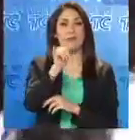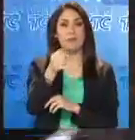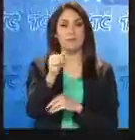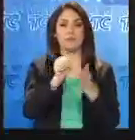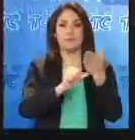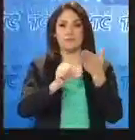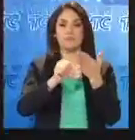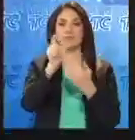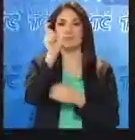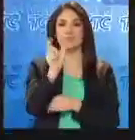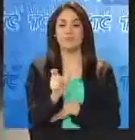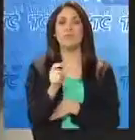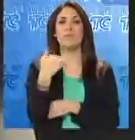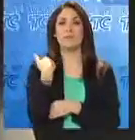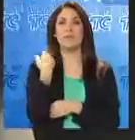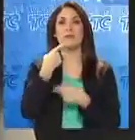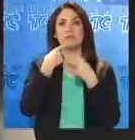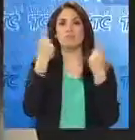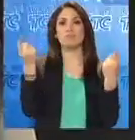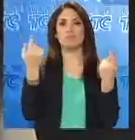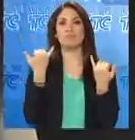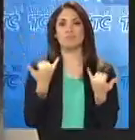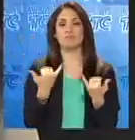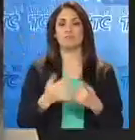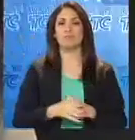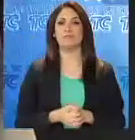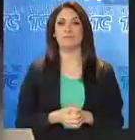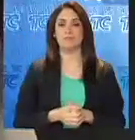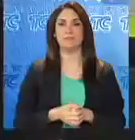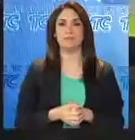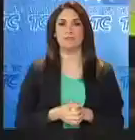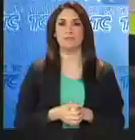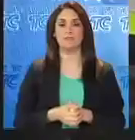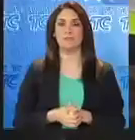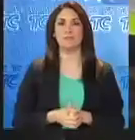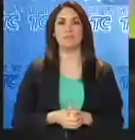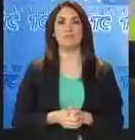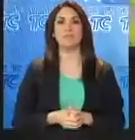ministro del Interior anunció una rueda de prensa. Alcibiades Onofre, TC Televisión.